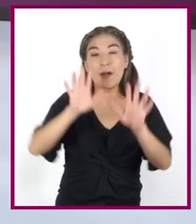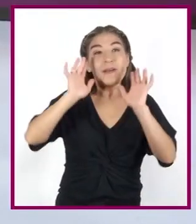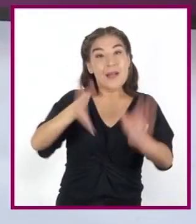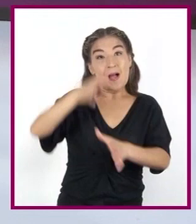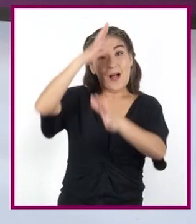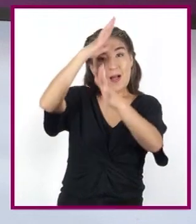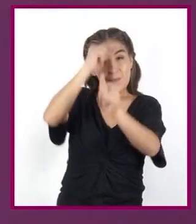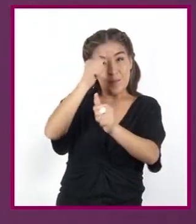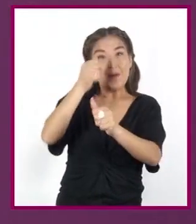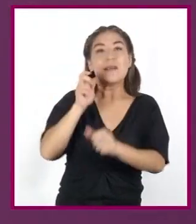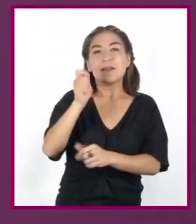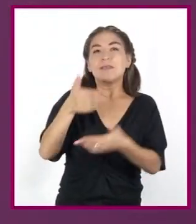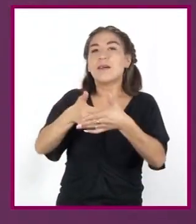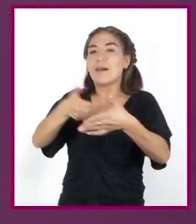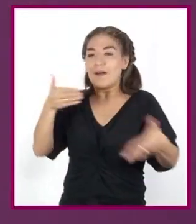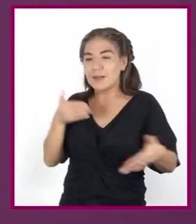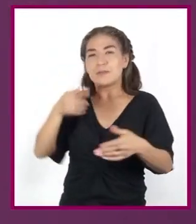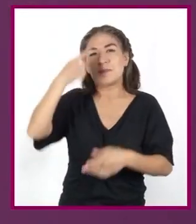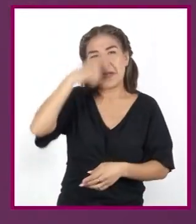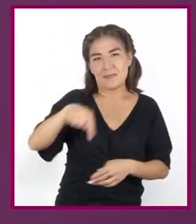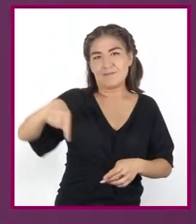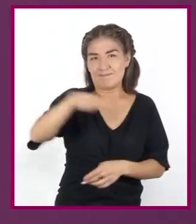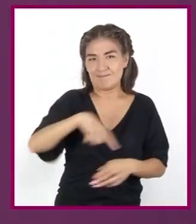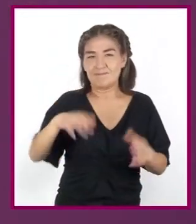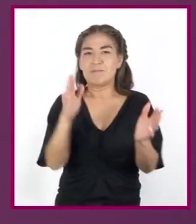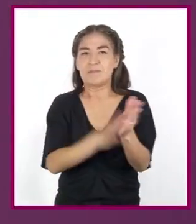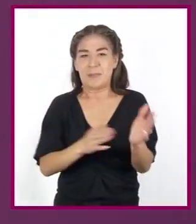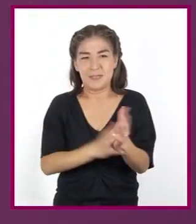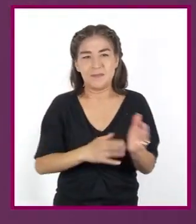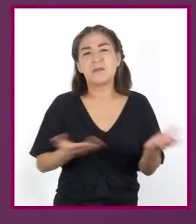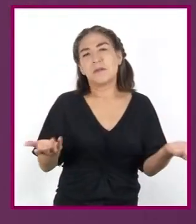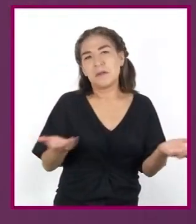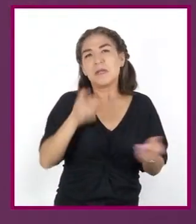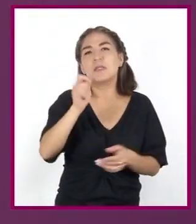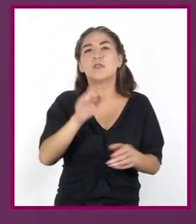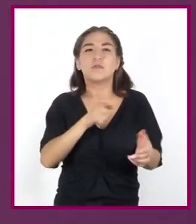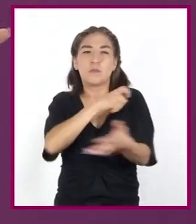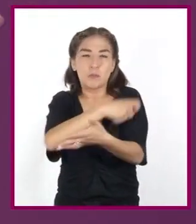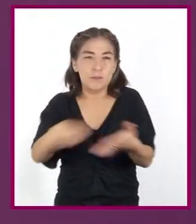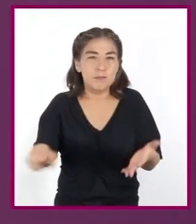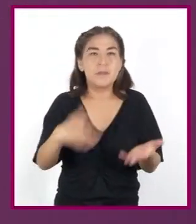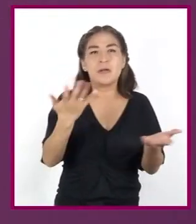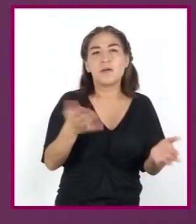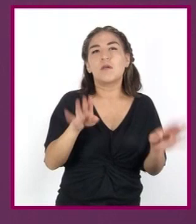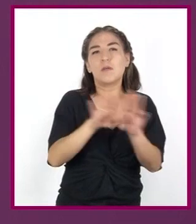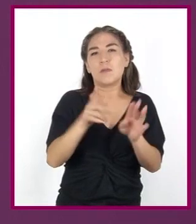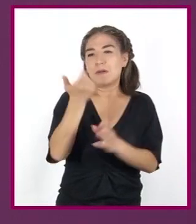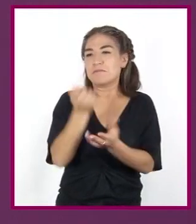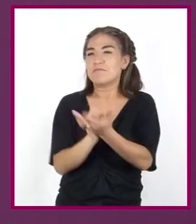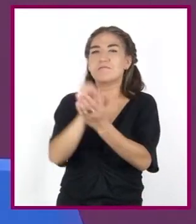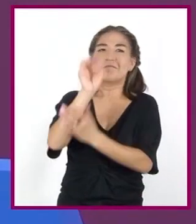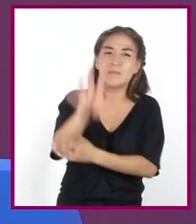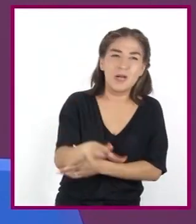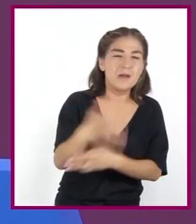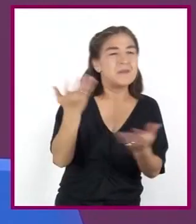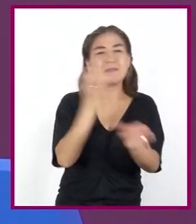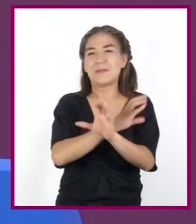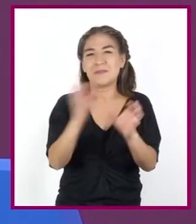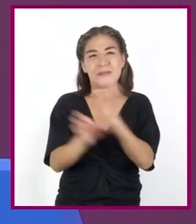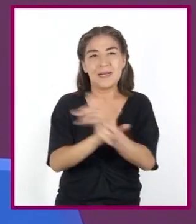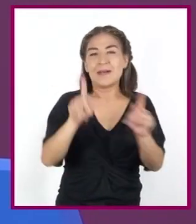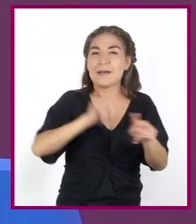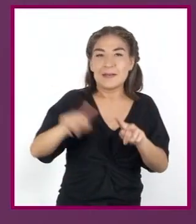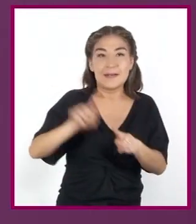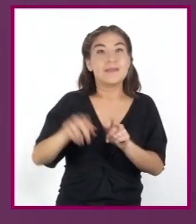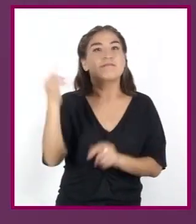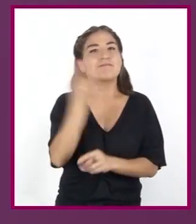las cuales se va a llegar a un acuerdo, ya sea por una compra o una transacción, y por ende es